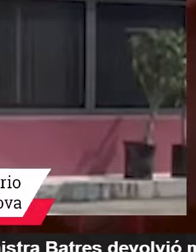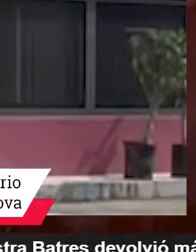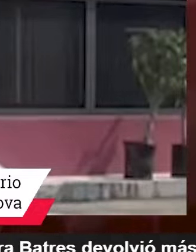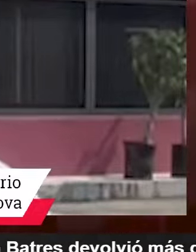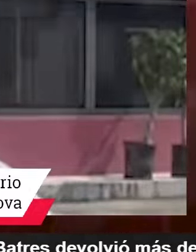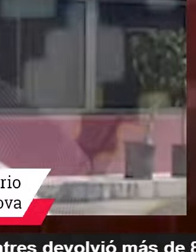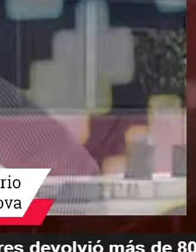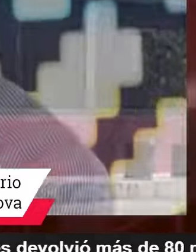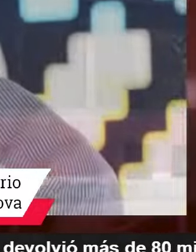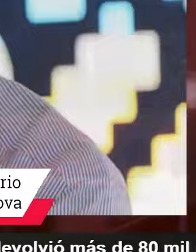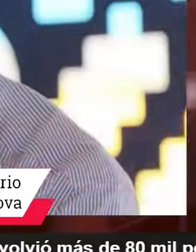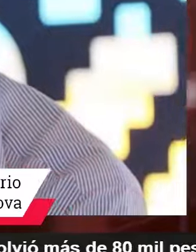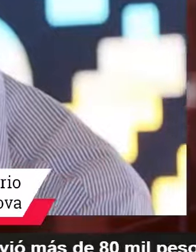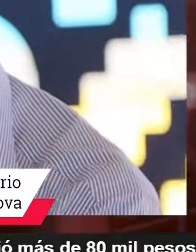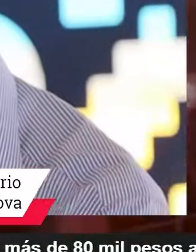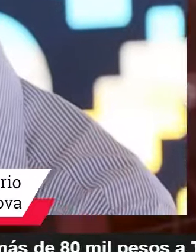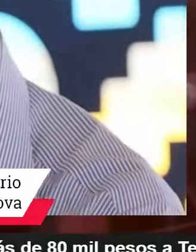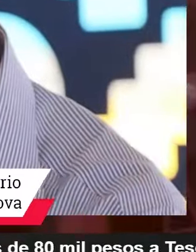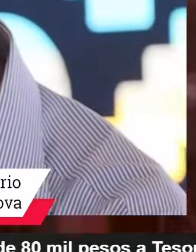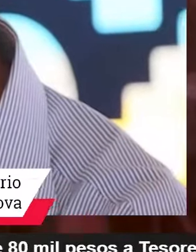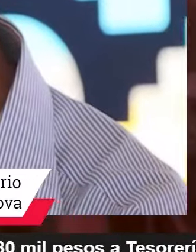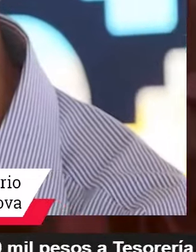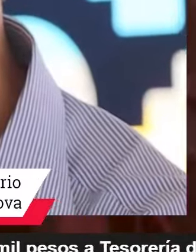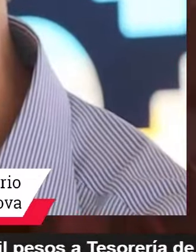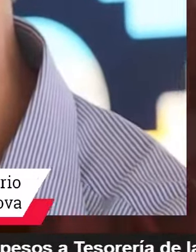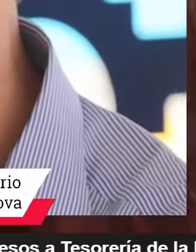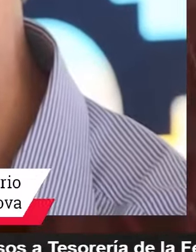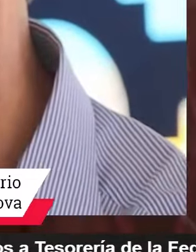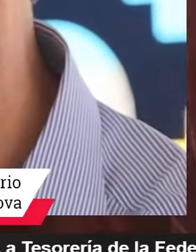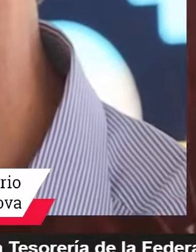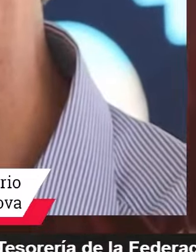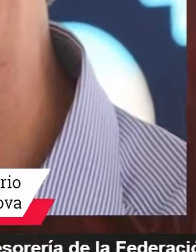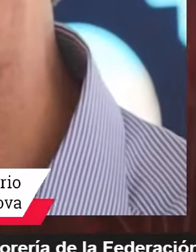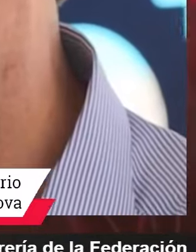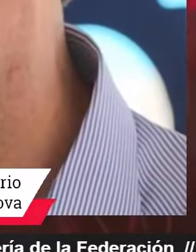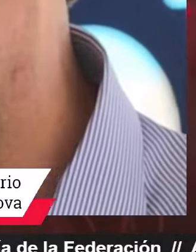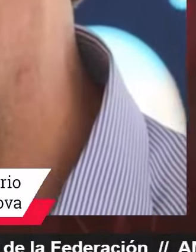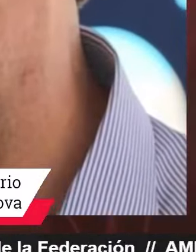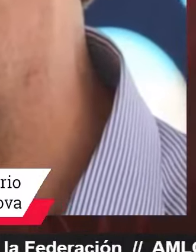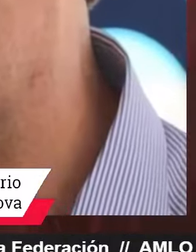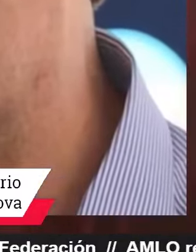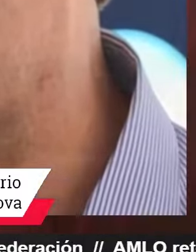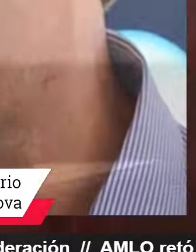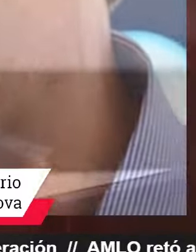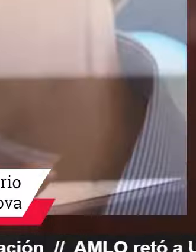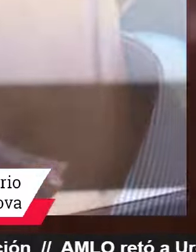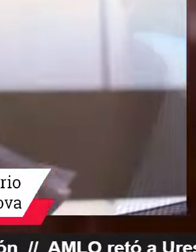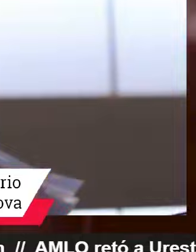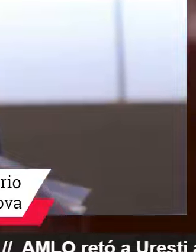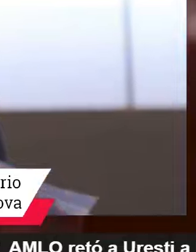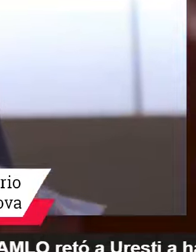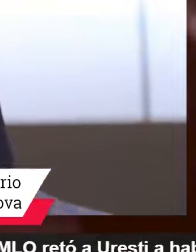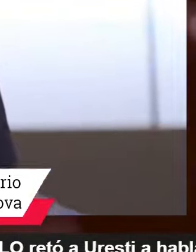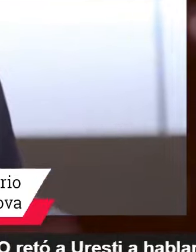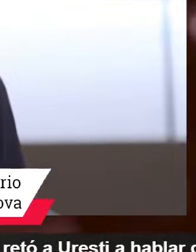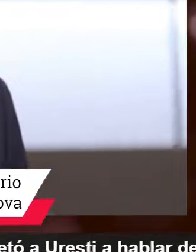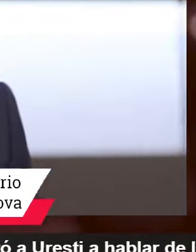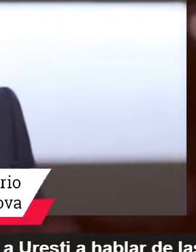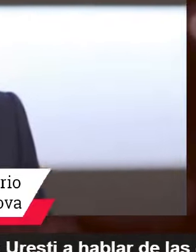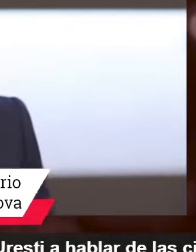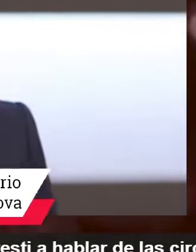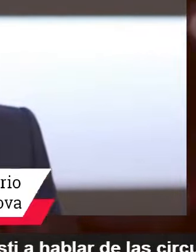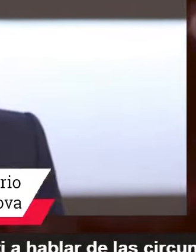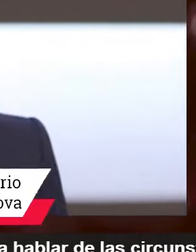economías para dotar de presupuesto a la misma Vamos a escuchar ahora justamente lo que decía la ahora